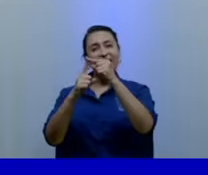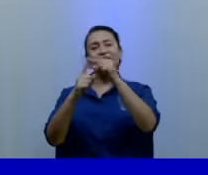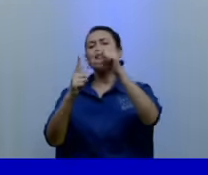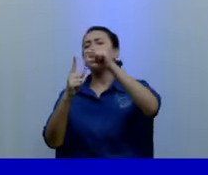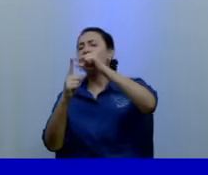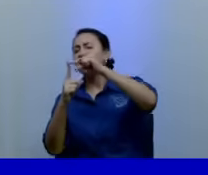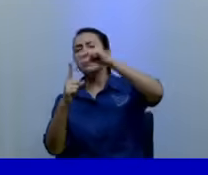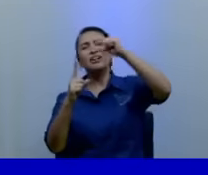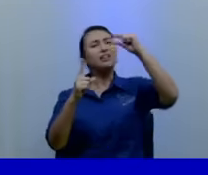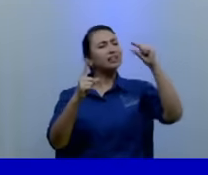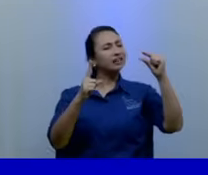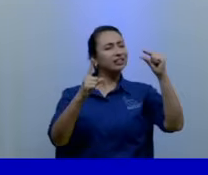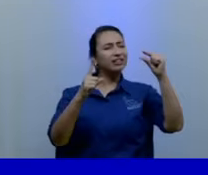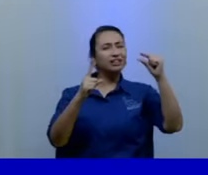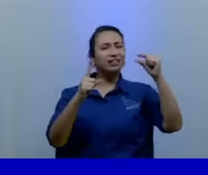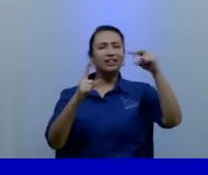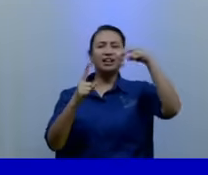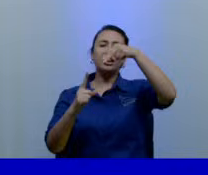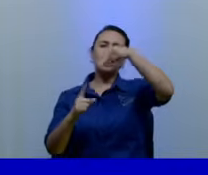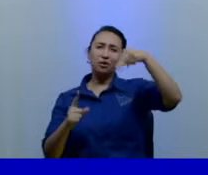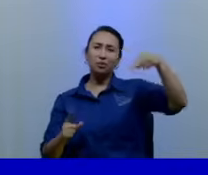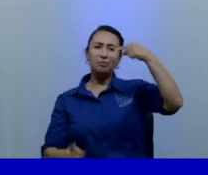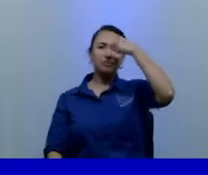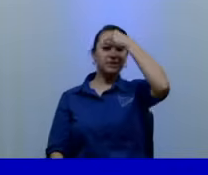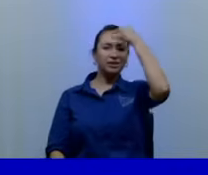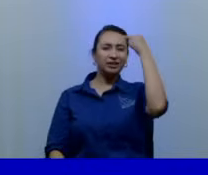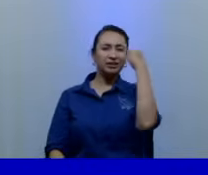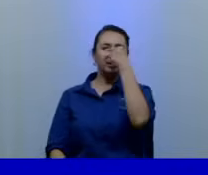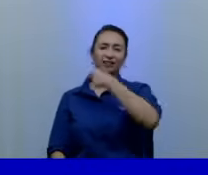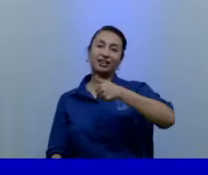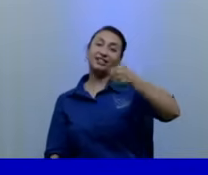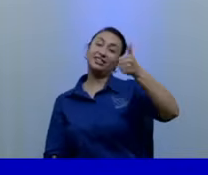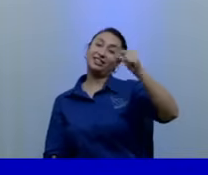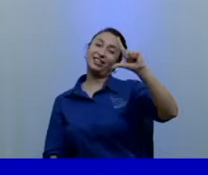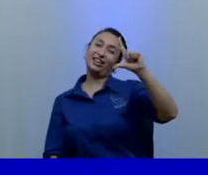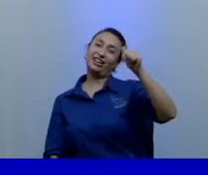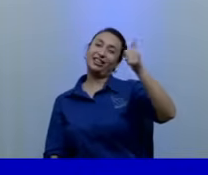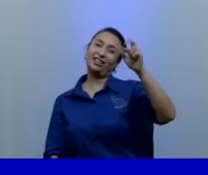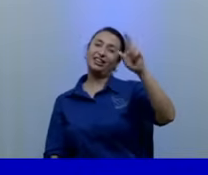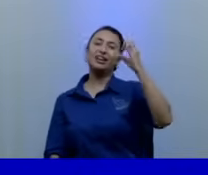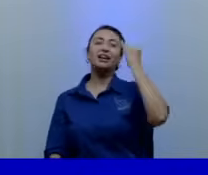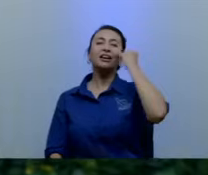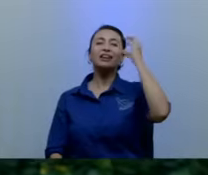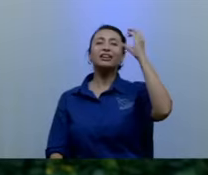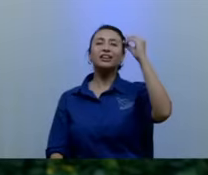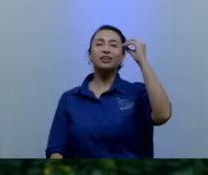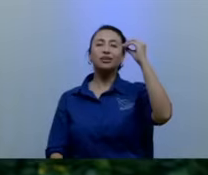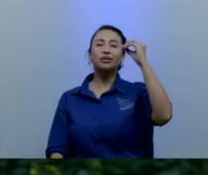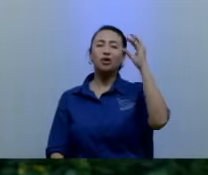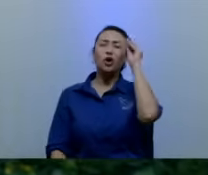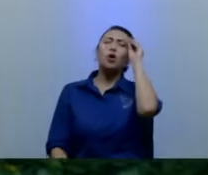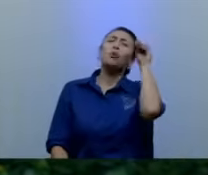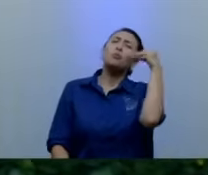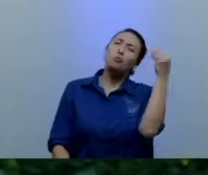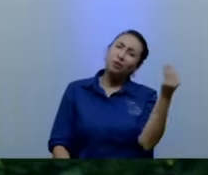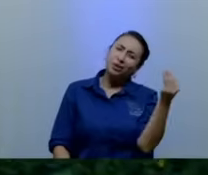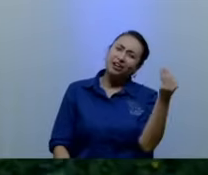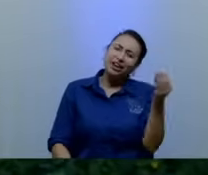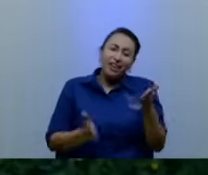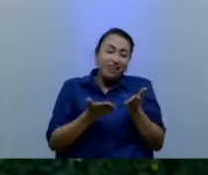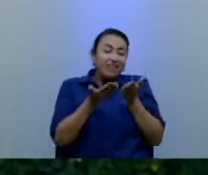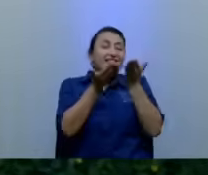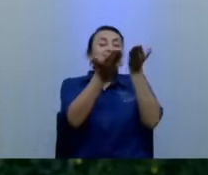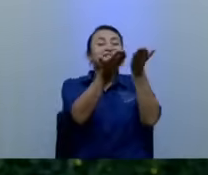empleados actuales, aunque hoy en día con moneda metálica o papel o cibermoneda o lo que usted quiera, ¿eh? Pero la